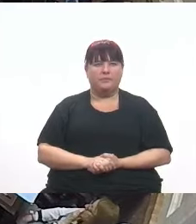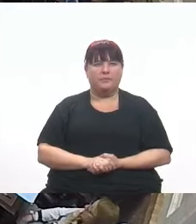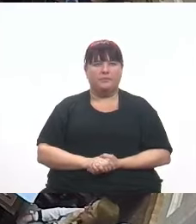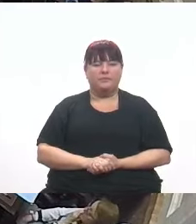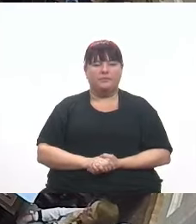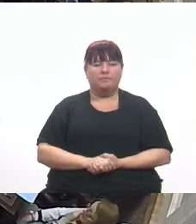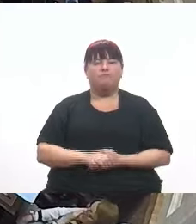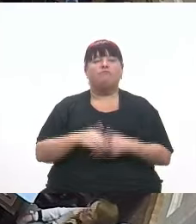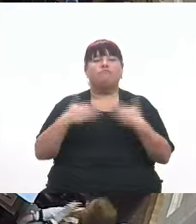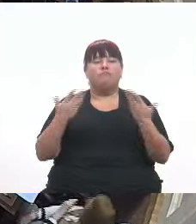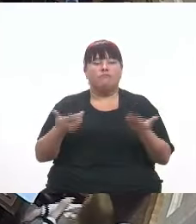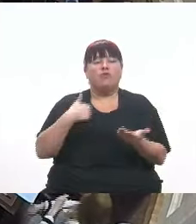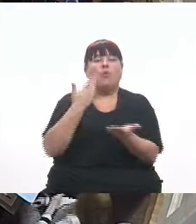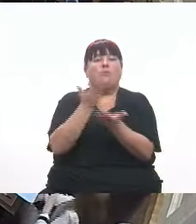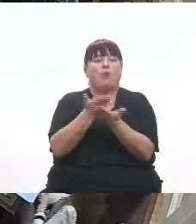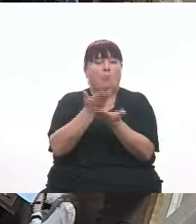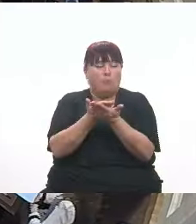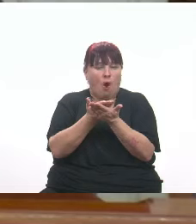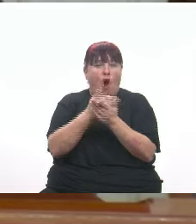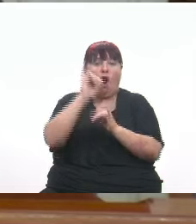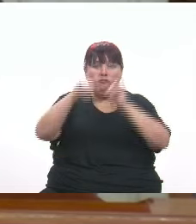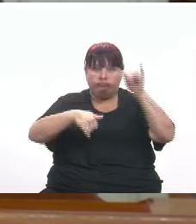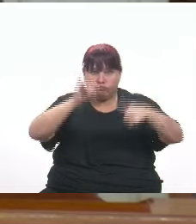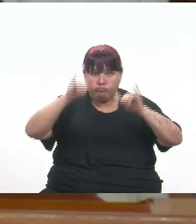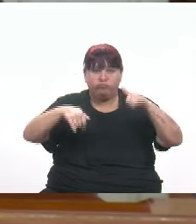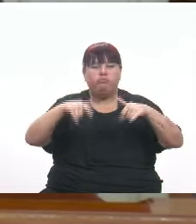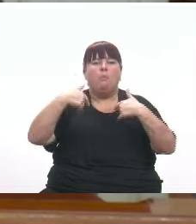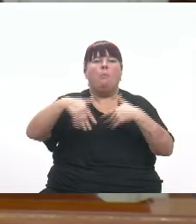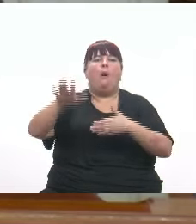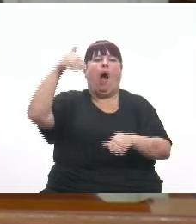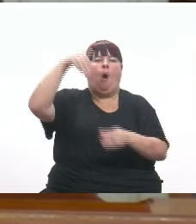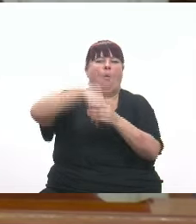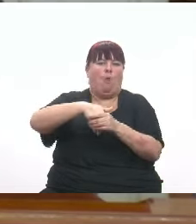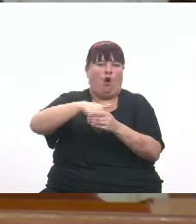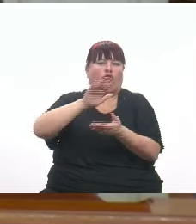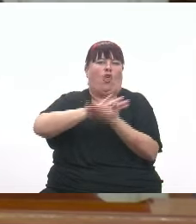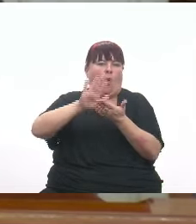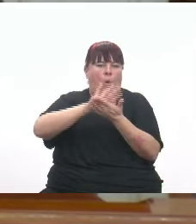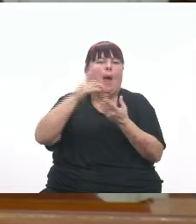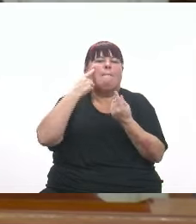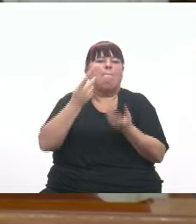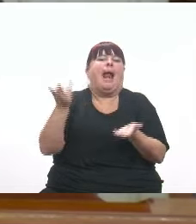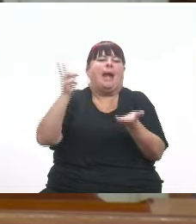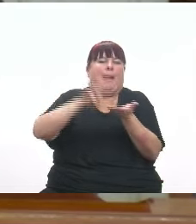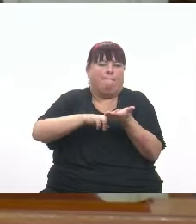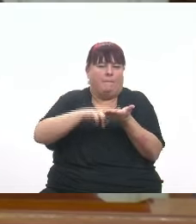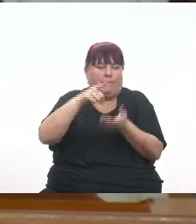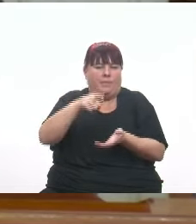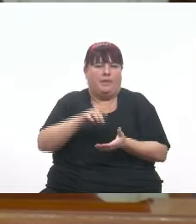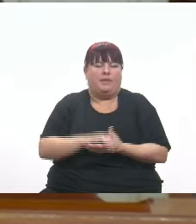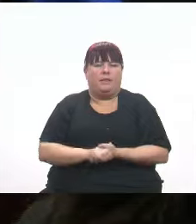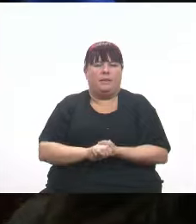En consecuencia, propongo, si hay asentimiento, se practique una votación a efectos de ratificar.